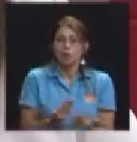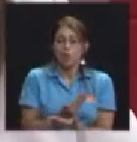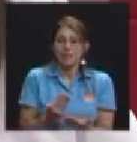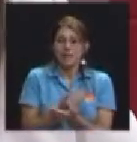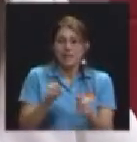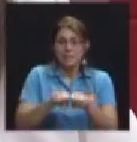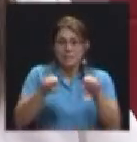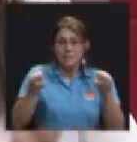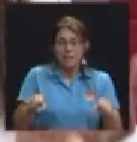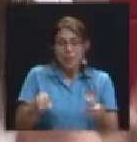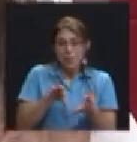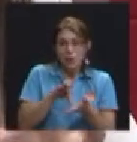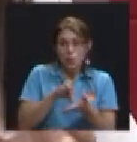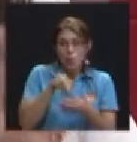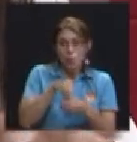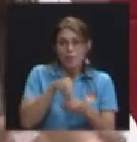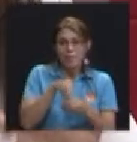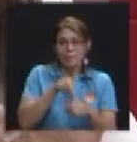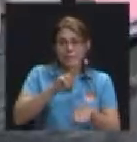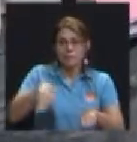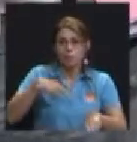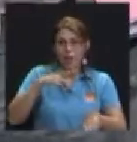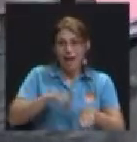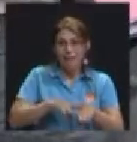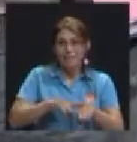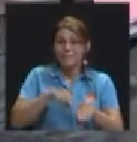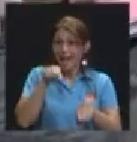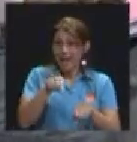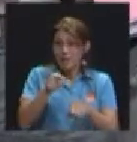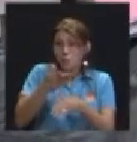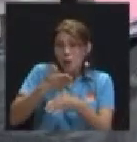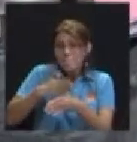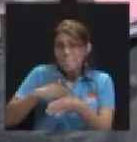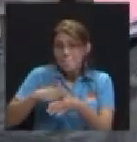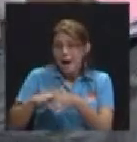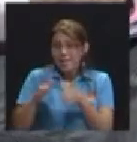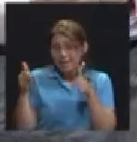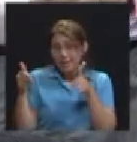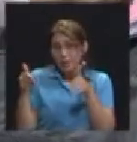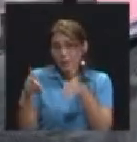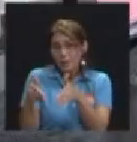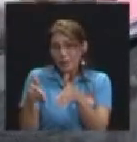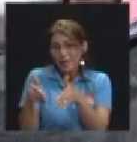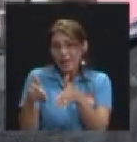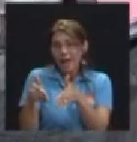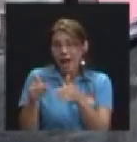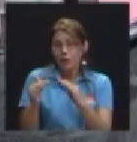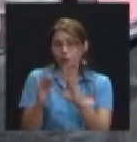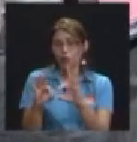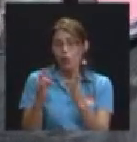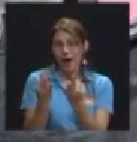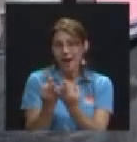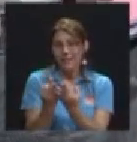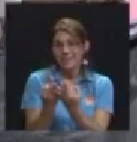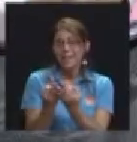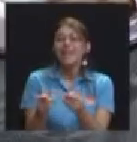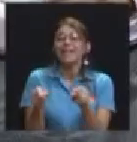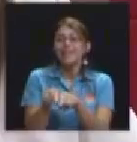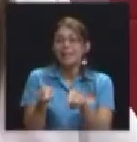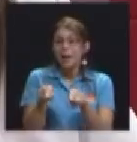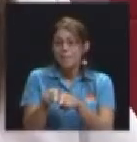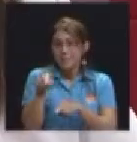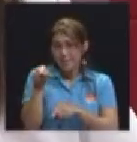cuentas nacionales, hay una partecita que se refiere a los hogares, ¿verdad?, a la cuenta de los hogares, que también va a venir a